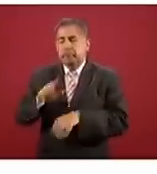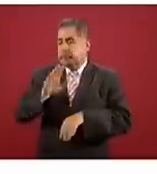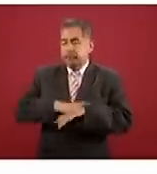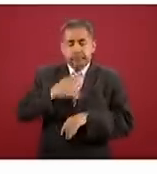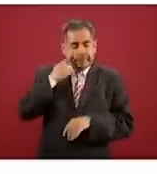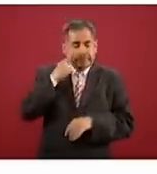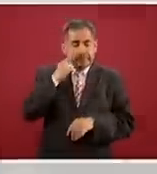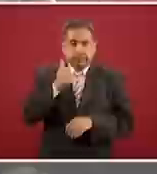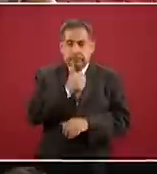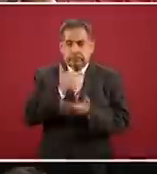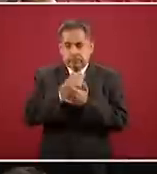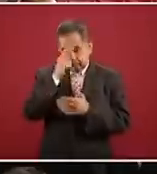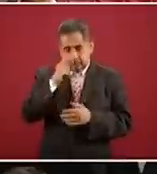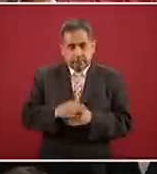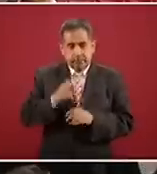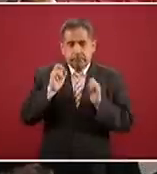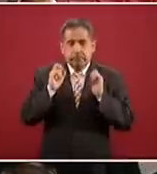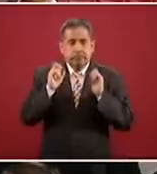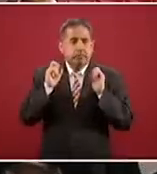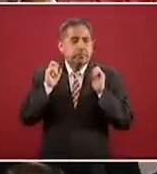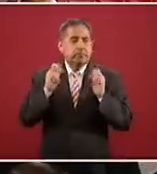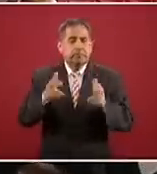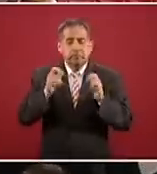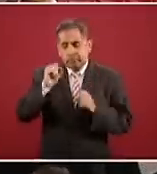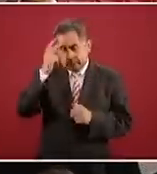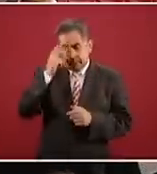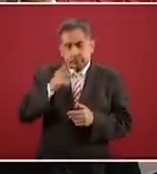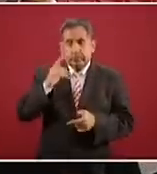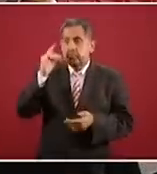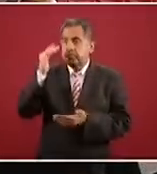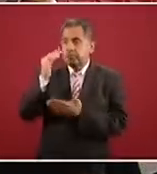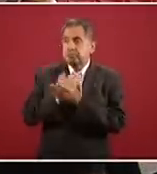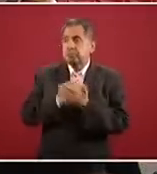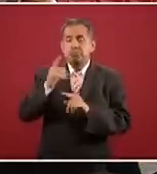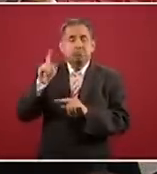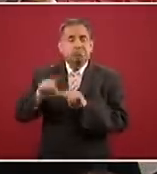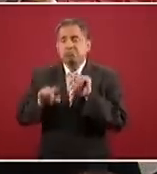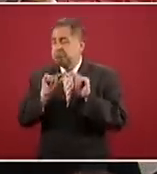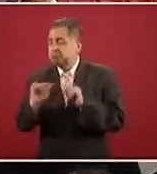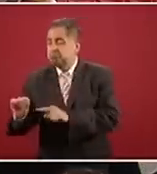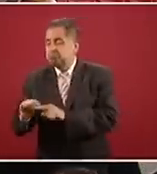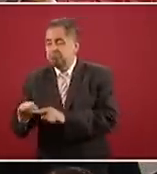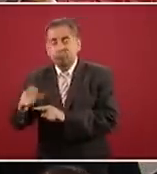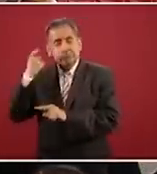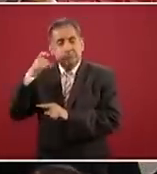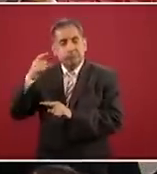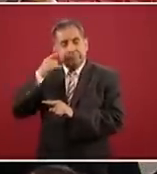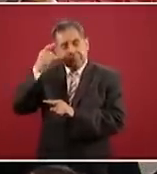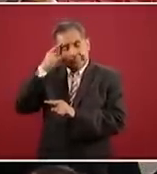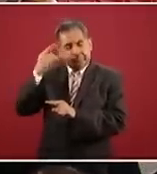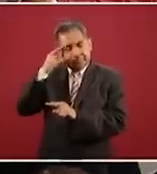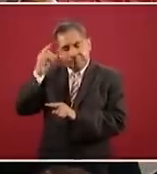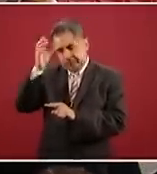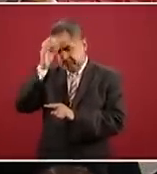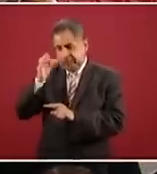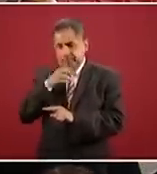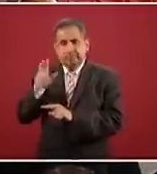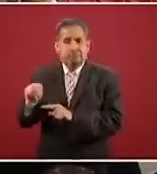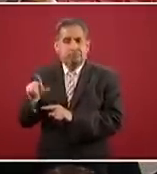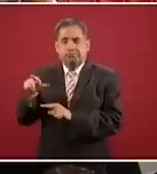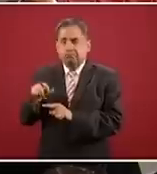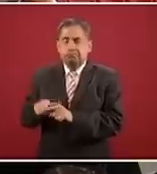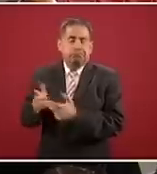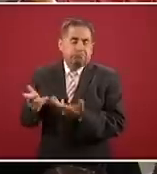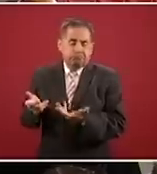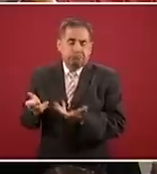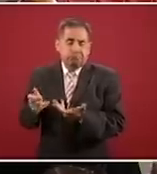México, Chiapas, San Luis Potosí; menor asistencia, Querétaro, Nayarit, Campeche, Coahuila, Guanajuato, Nuevo León,